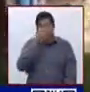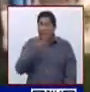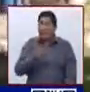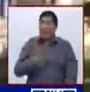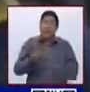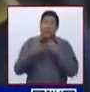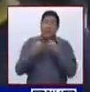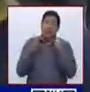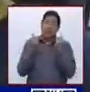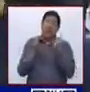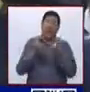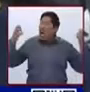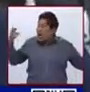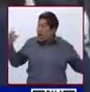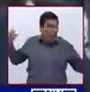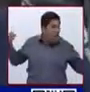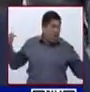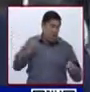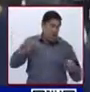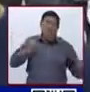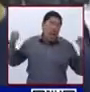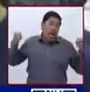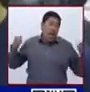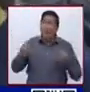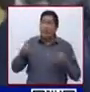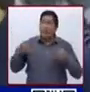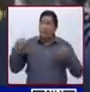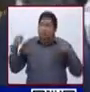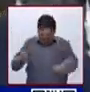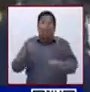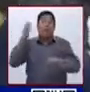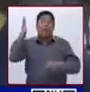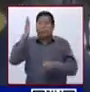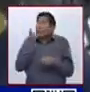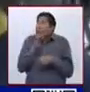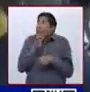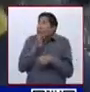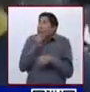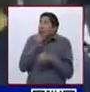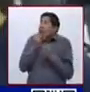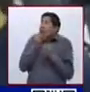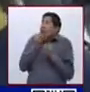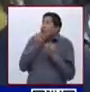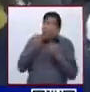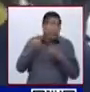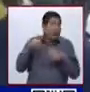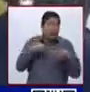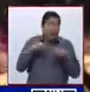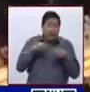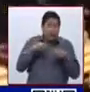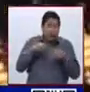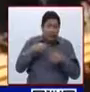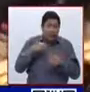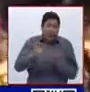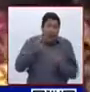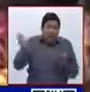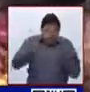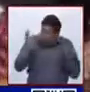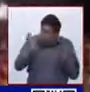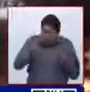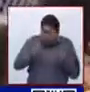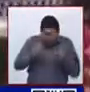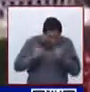Vinieron un grupo de choque, unos matones vinieron y nos empezaron a amedrentar, nos empezaron a agredir, nos hicieron escapar de las